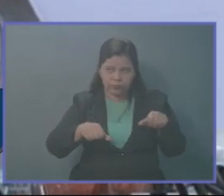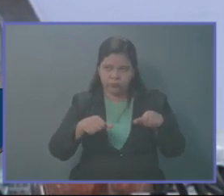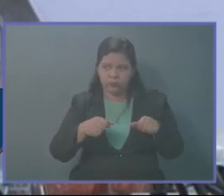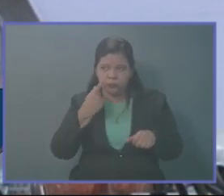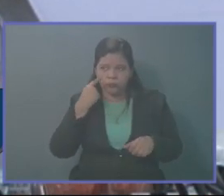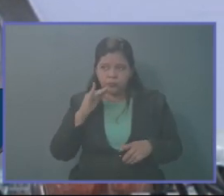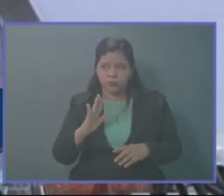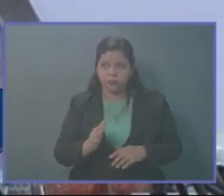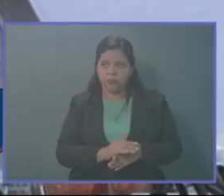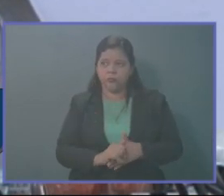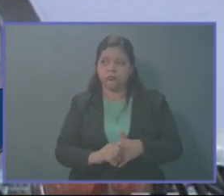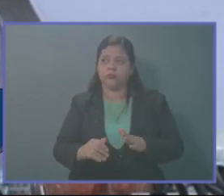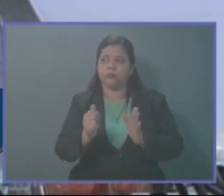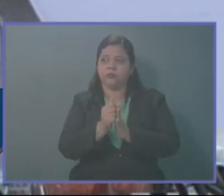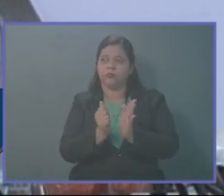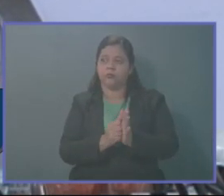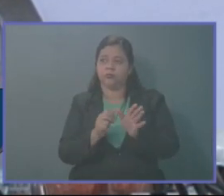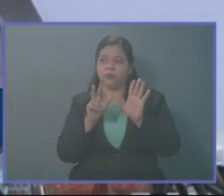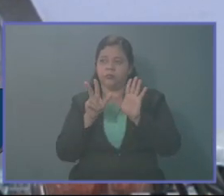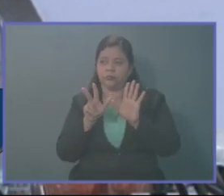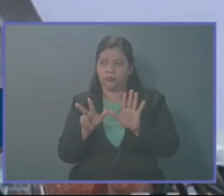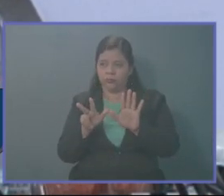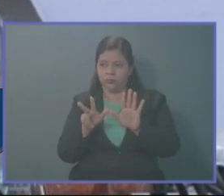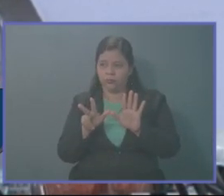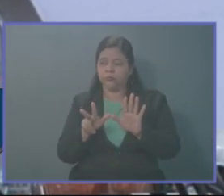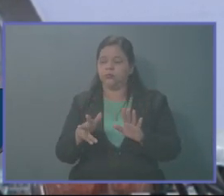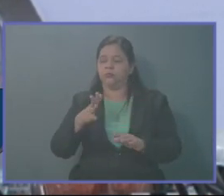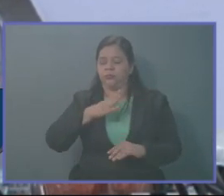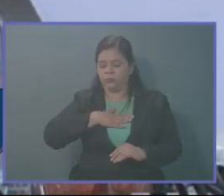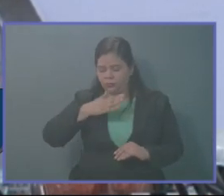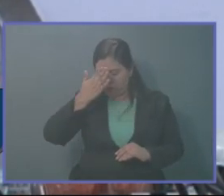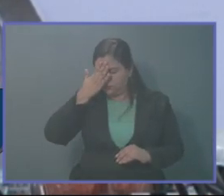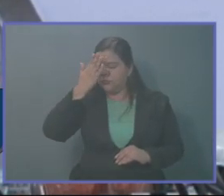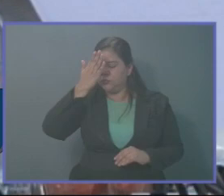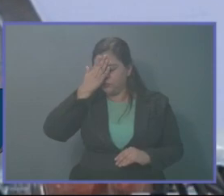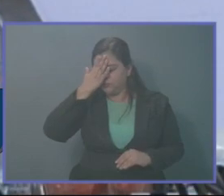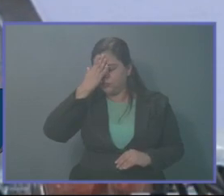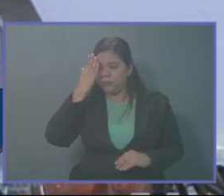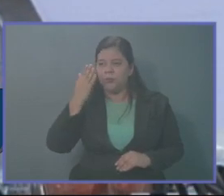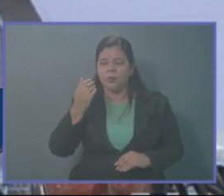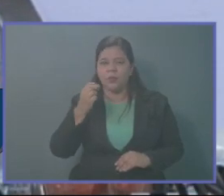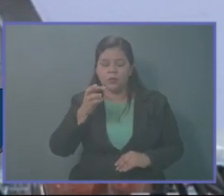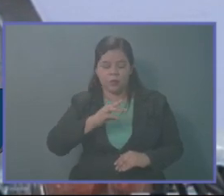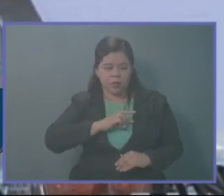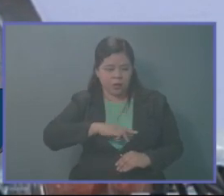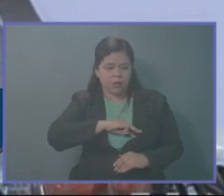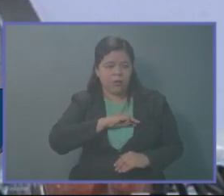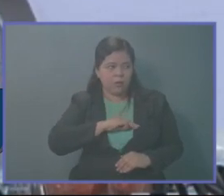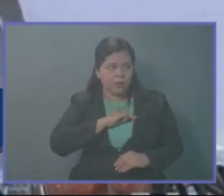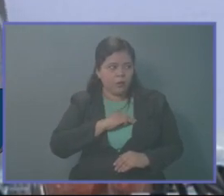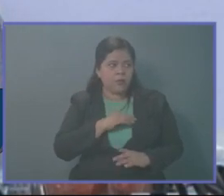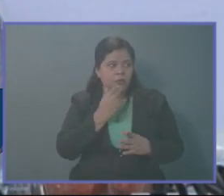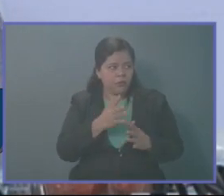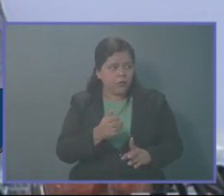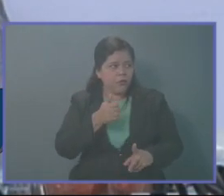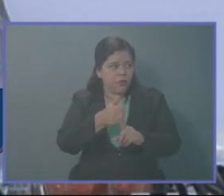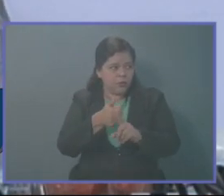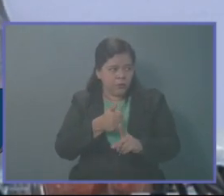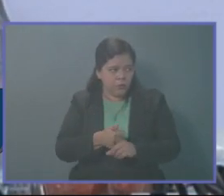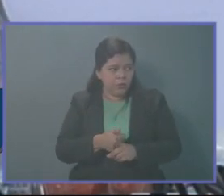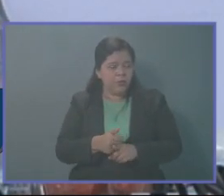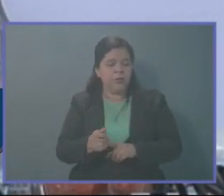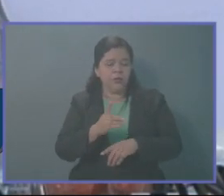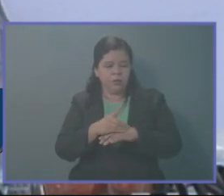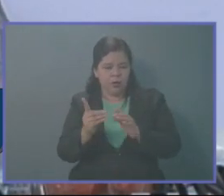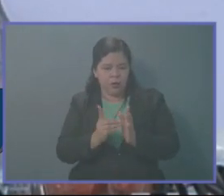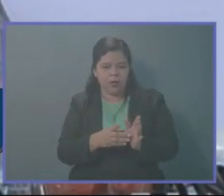ejemplo es el artículo 8, porque yo entiendo cuál es la visión que le ha dado cada uno de los colegas que me han